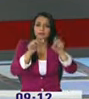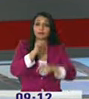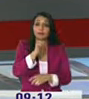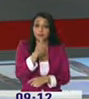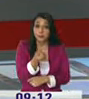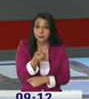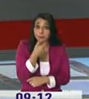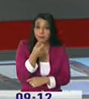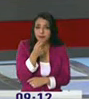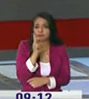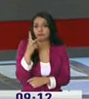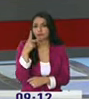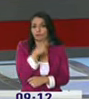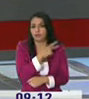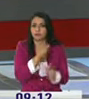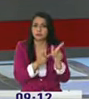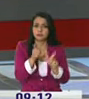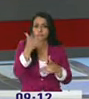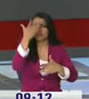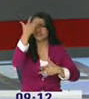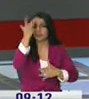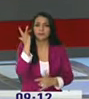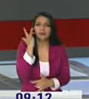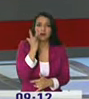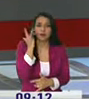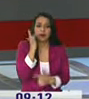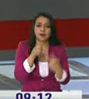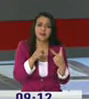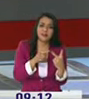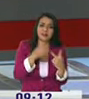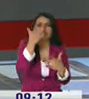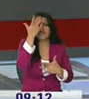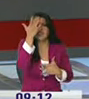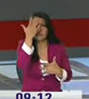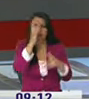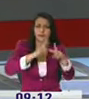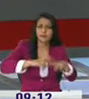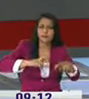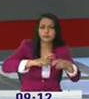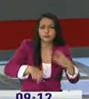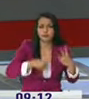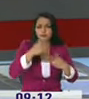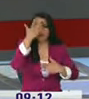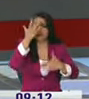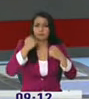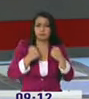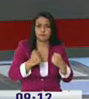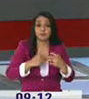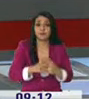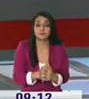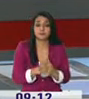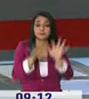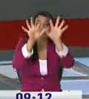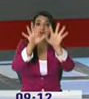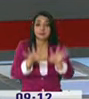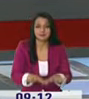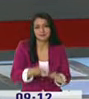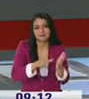medicamentos para pacientes con enfermedades raras, huérfanas y catastróficas. En la Secretaría del Estado asegura